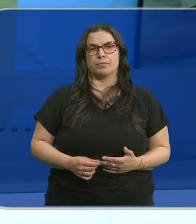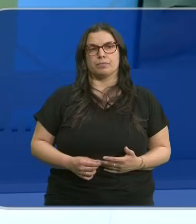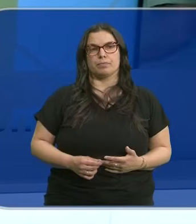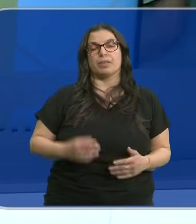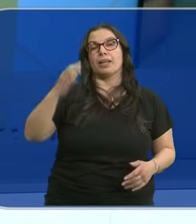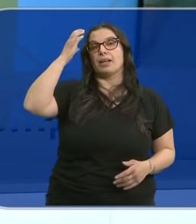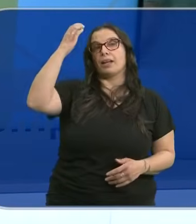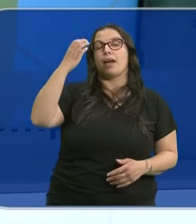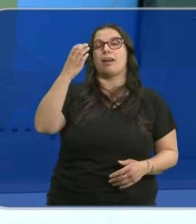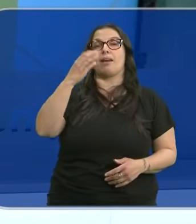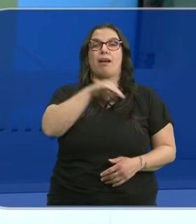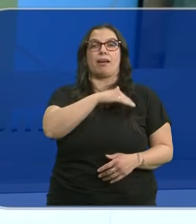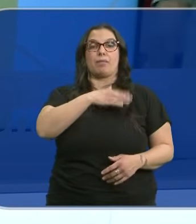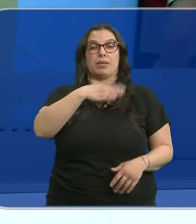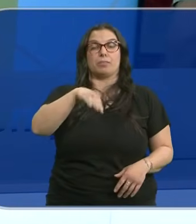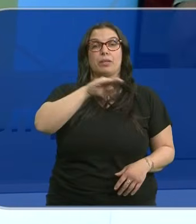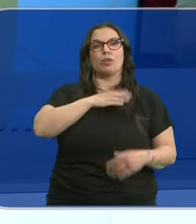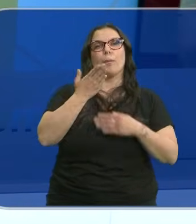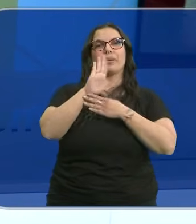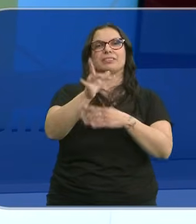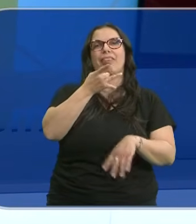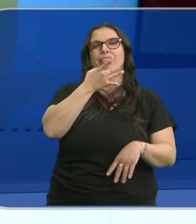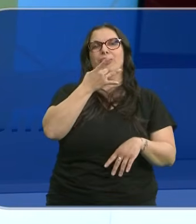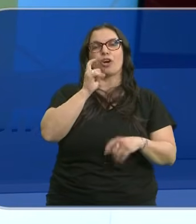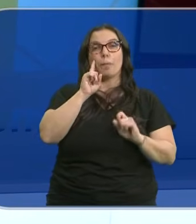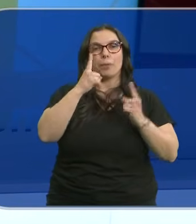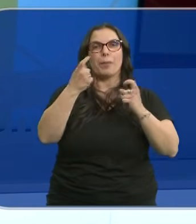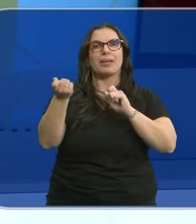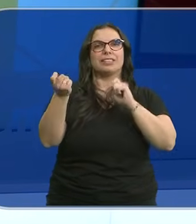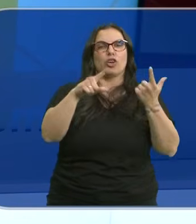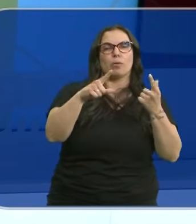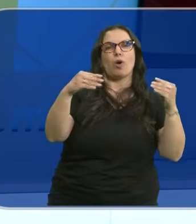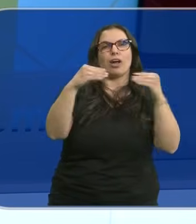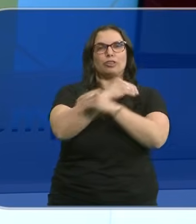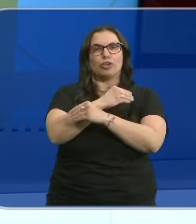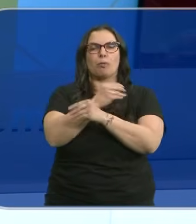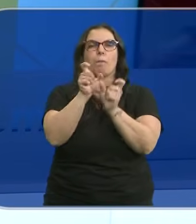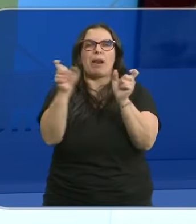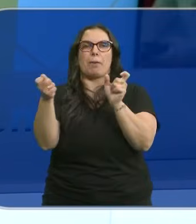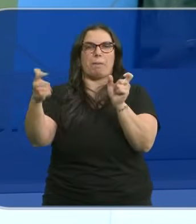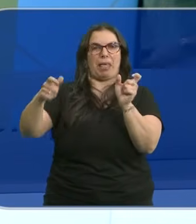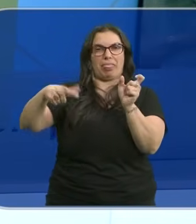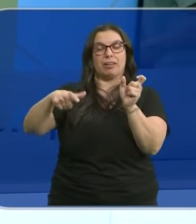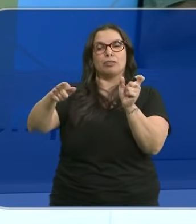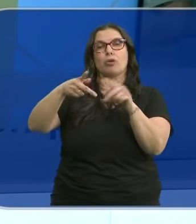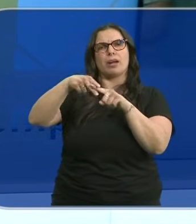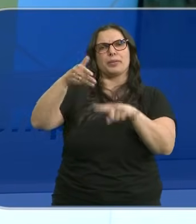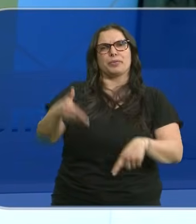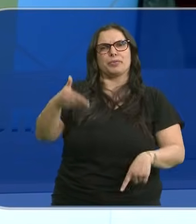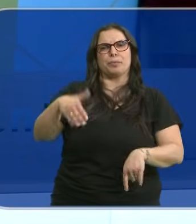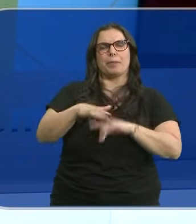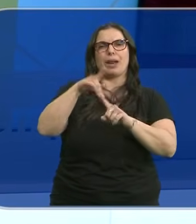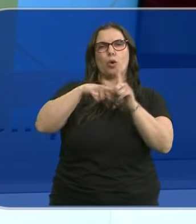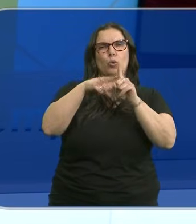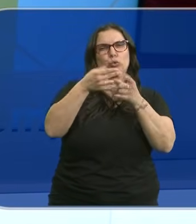La Real Academia Española ha presentado su primer diccionario de sinónimos, antónimos y voces afines. Se trata de una herramienta fundamental para